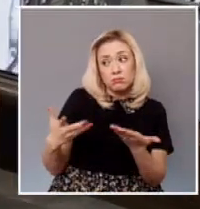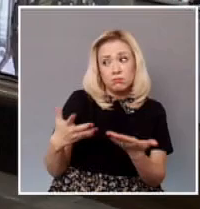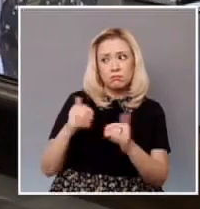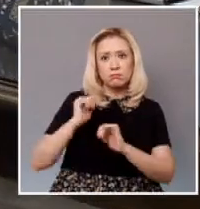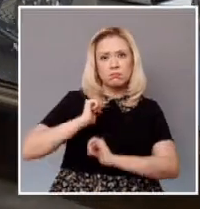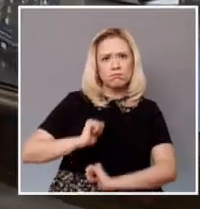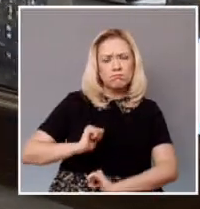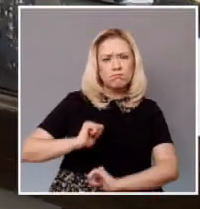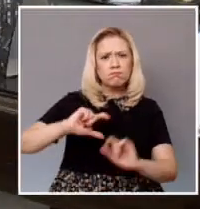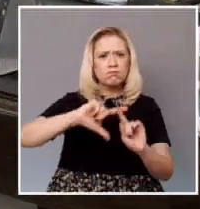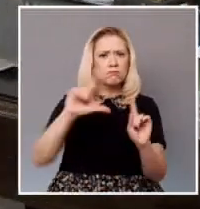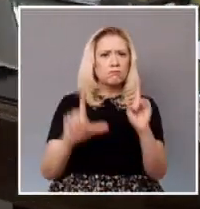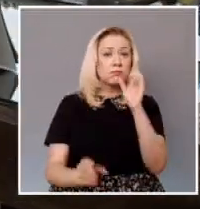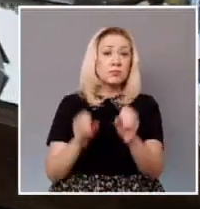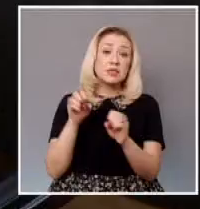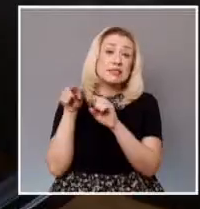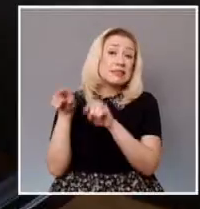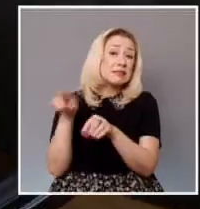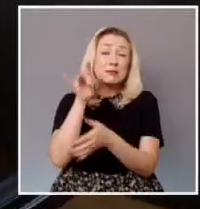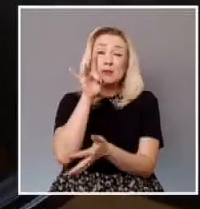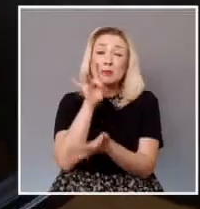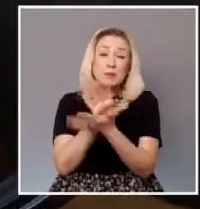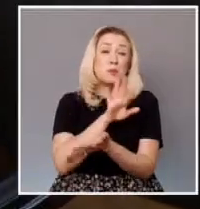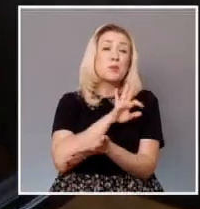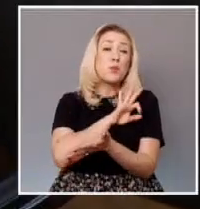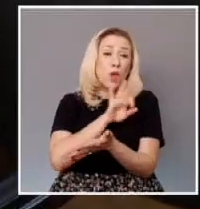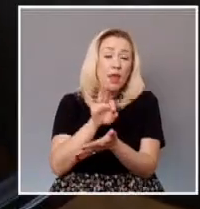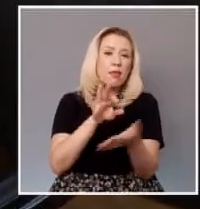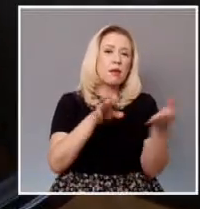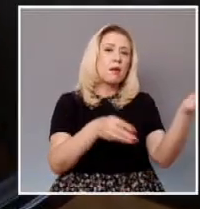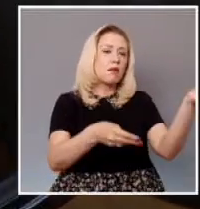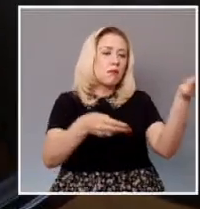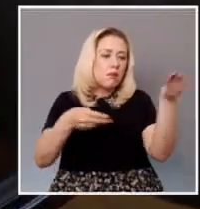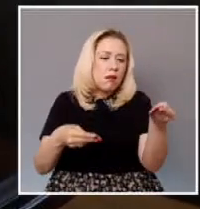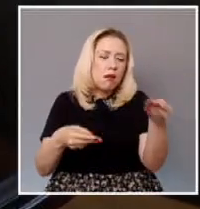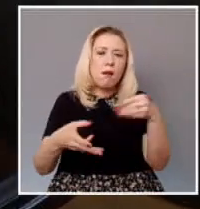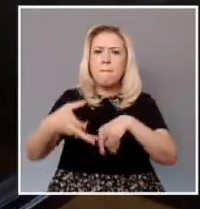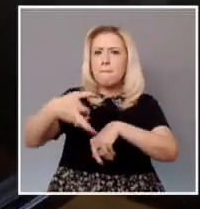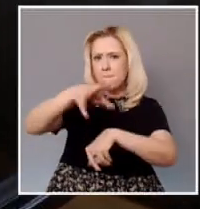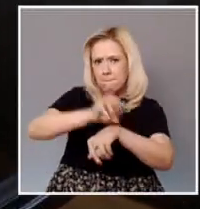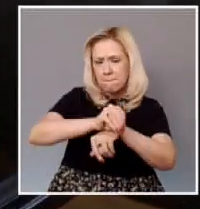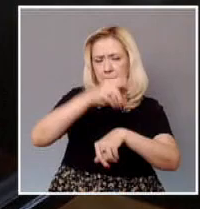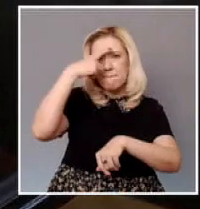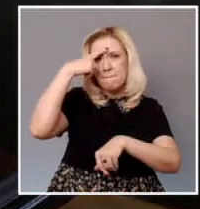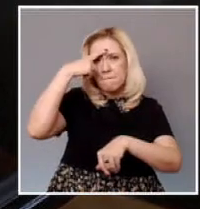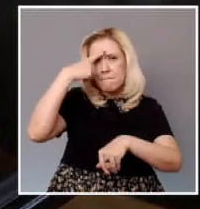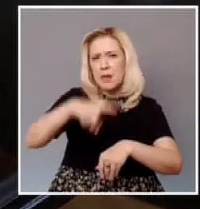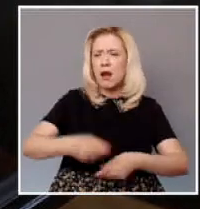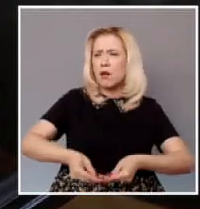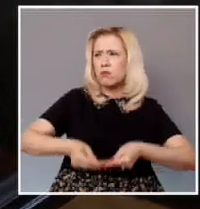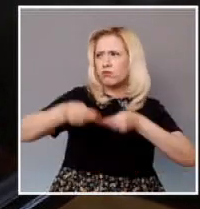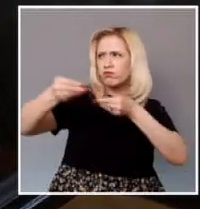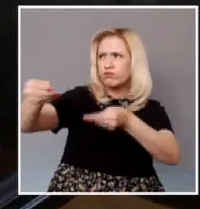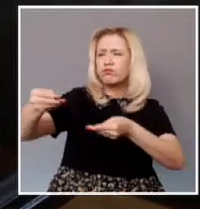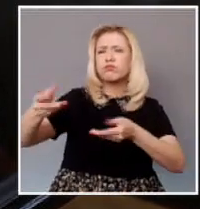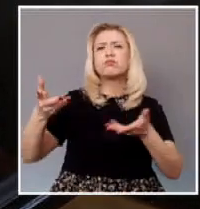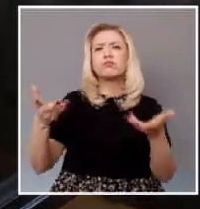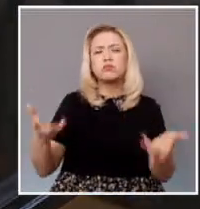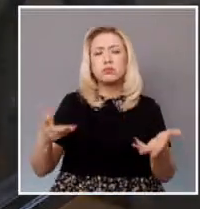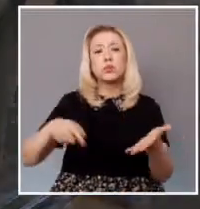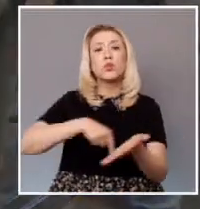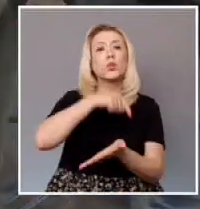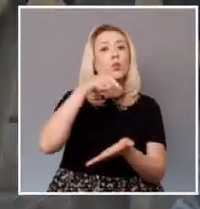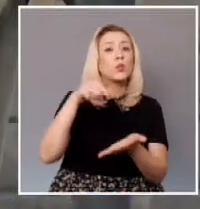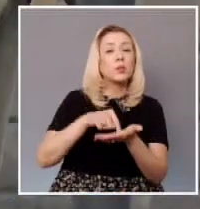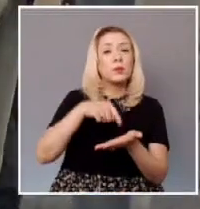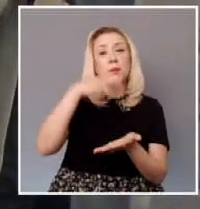la única competente para conocer de la solicitud de autorización de entrega de datos relacionados con la ubicación en tiempo real de los equipos